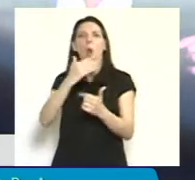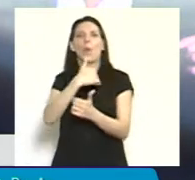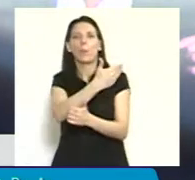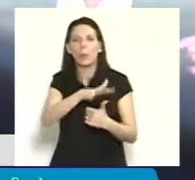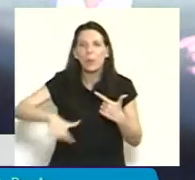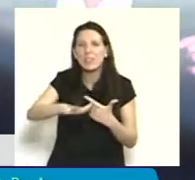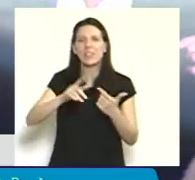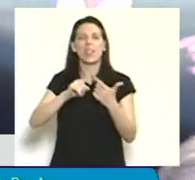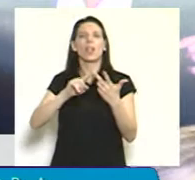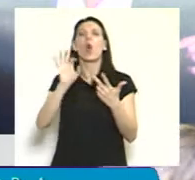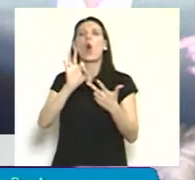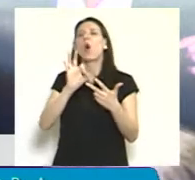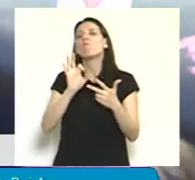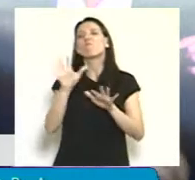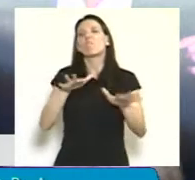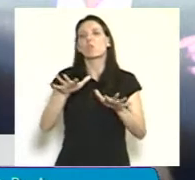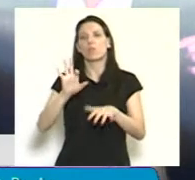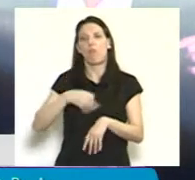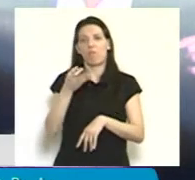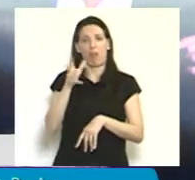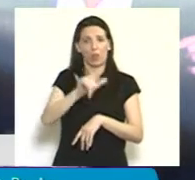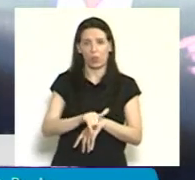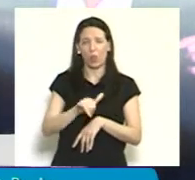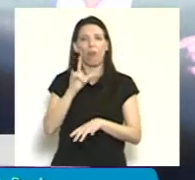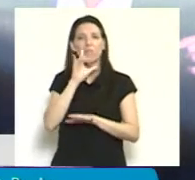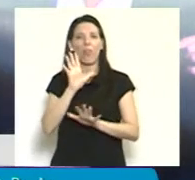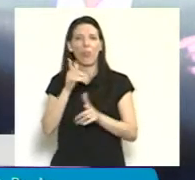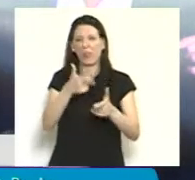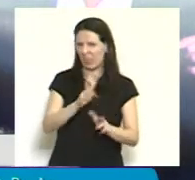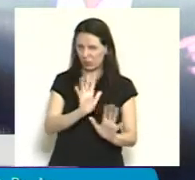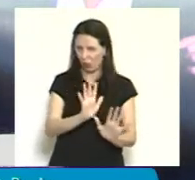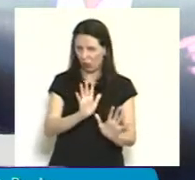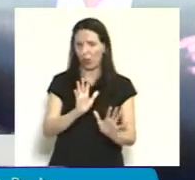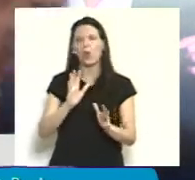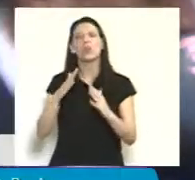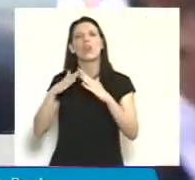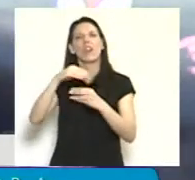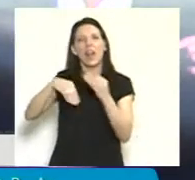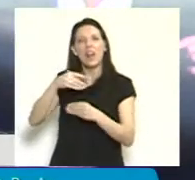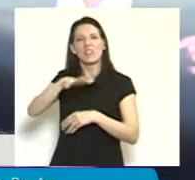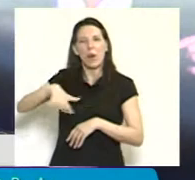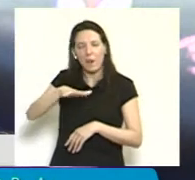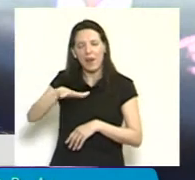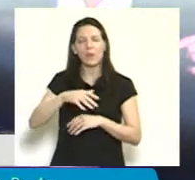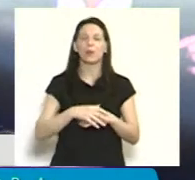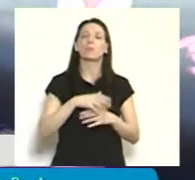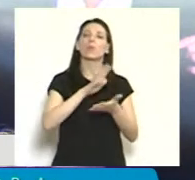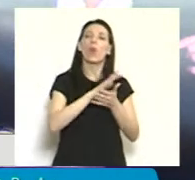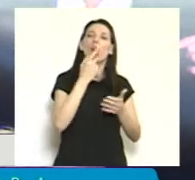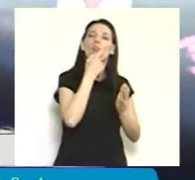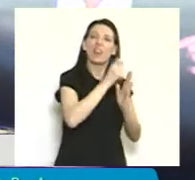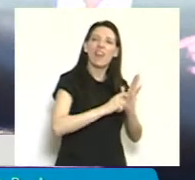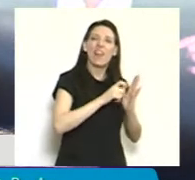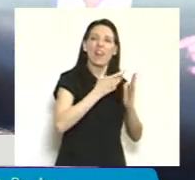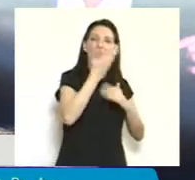situaciones de la vida cotidiana y no en ocasión de delito. El informe del RENAR de 2014 indica que